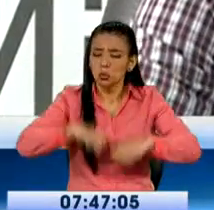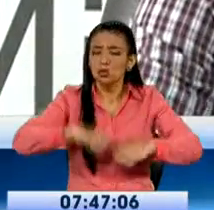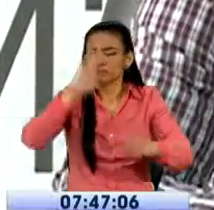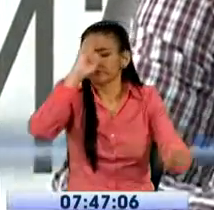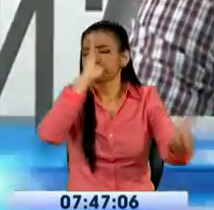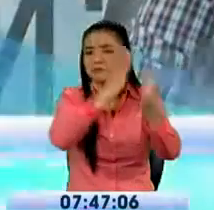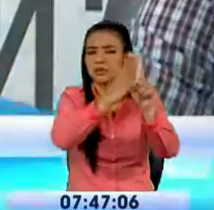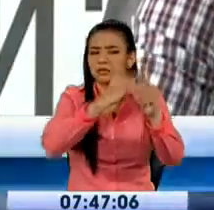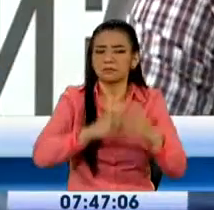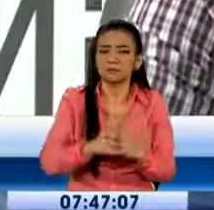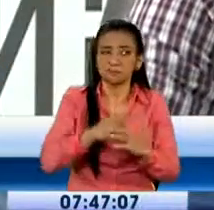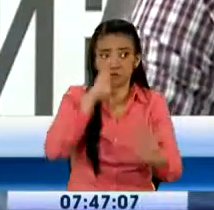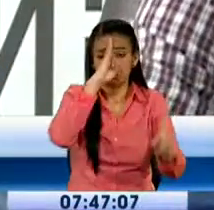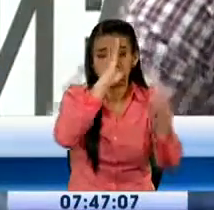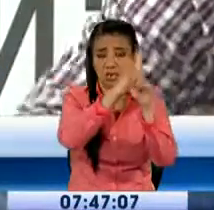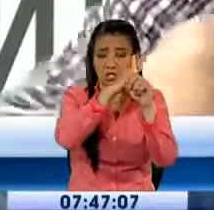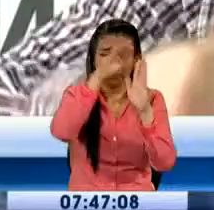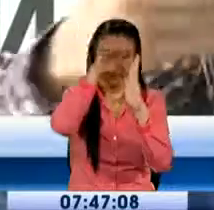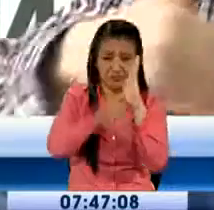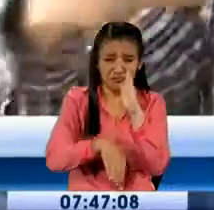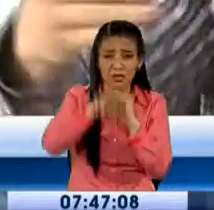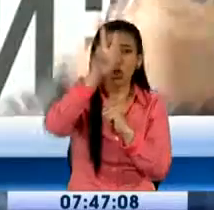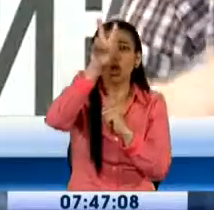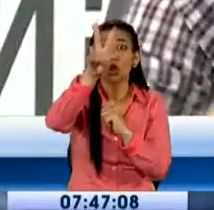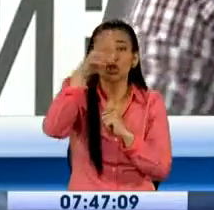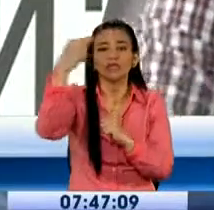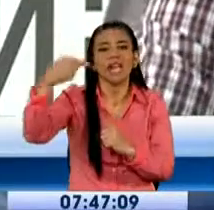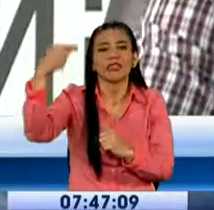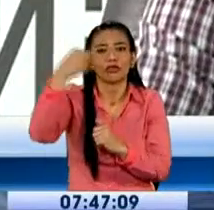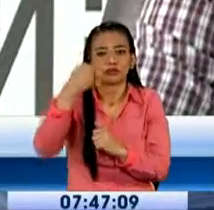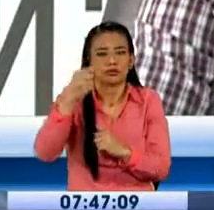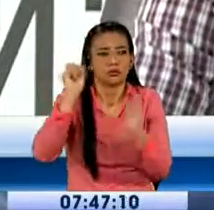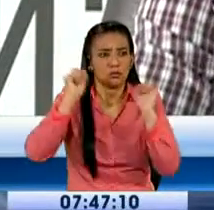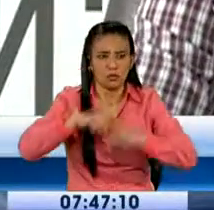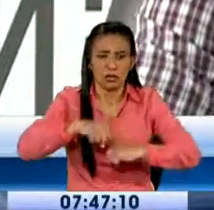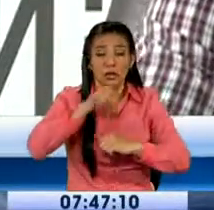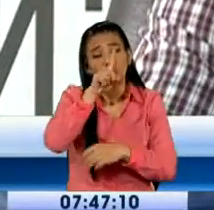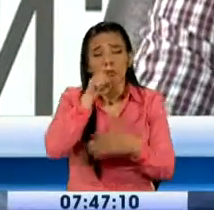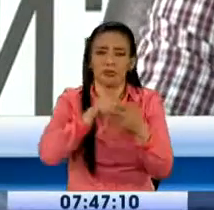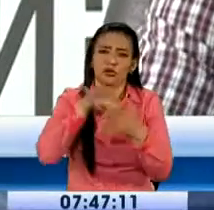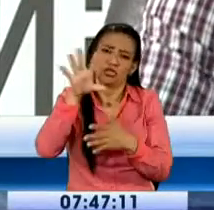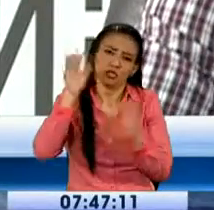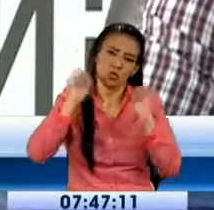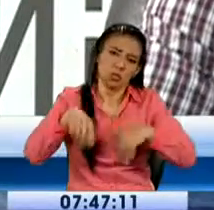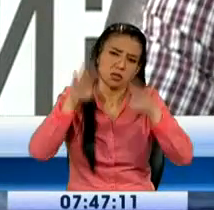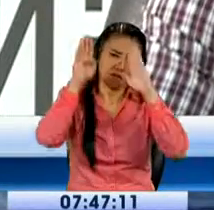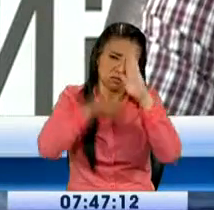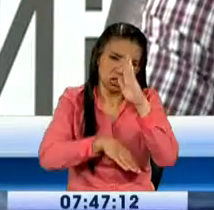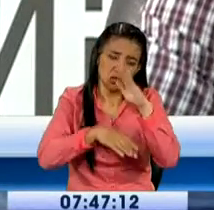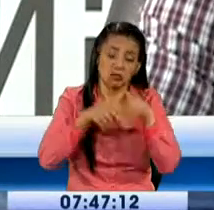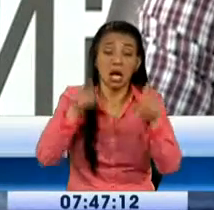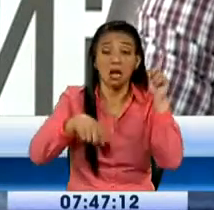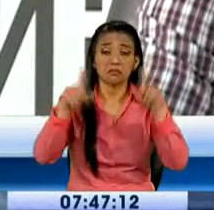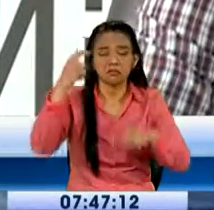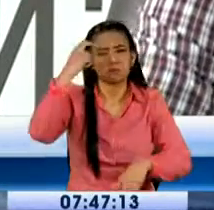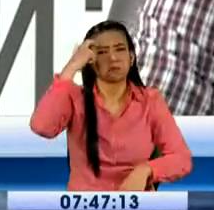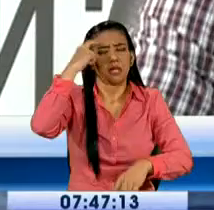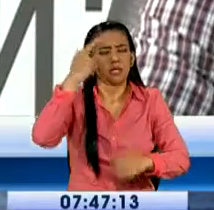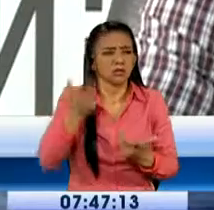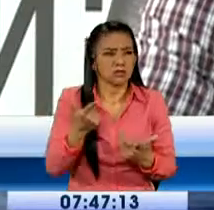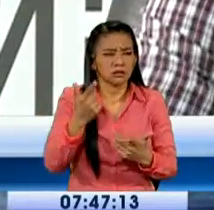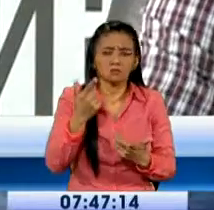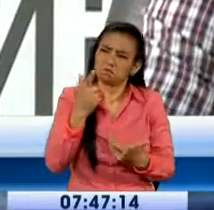meta estabilizarlas en 2 grados y hacer lo posible para limitarlas en 1.5. A veces uno pensaría que